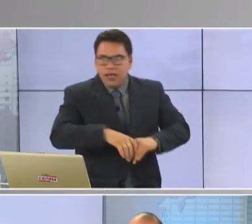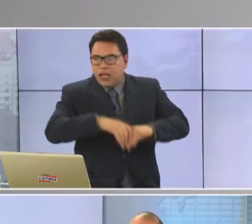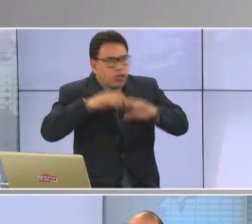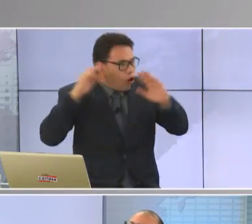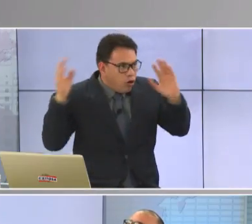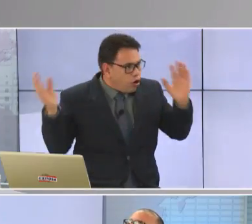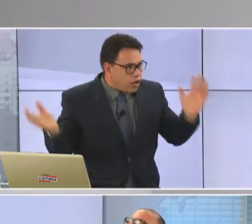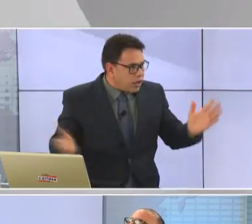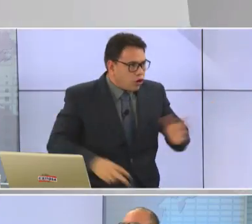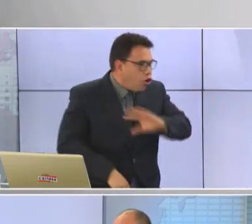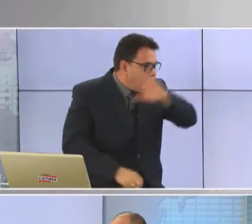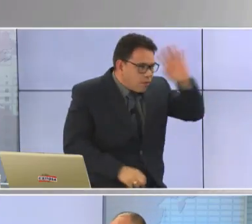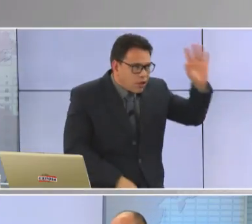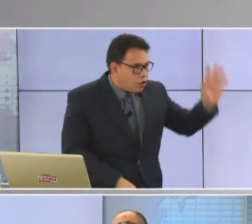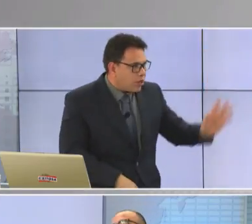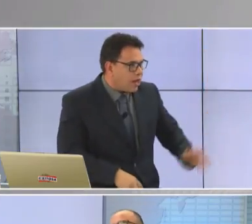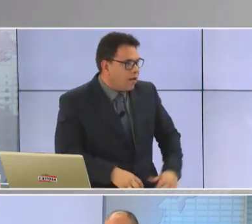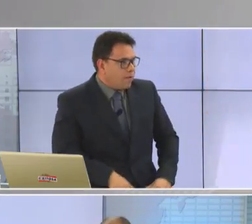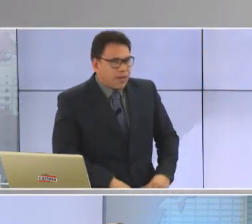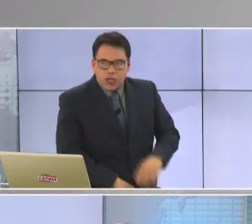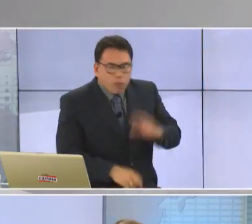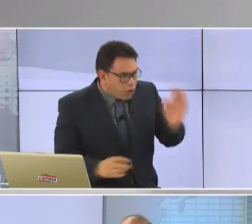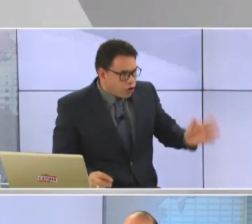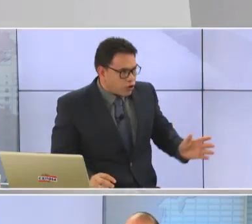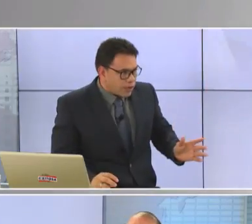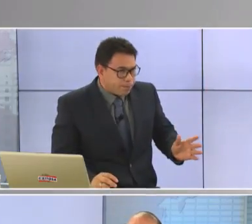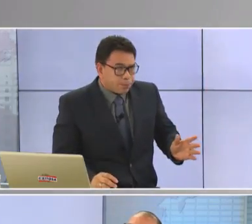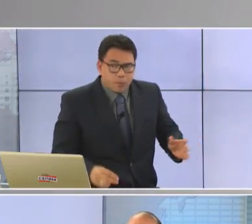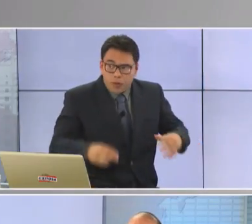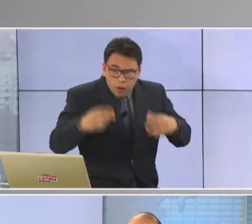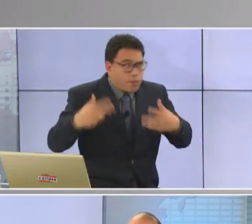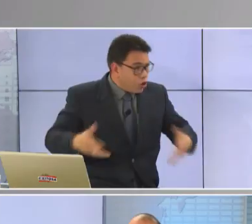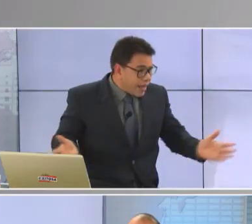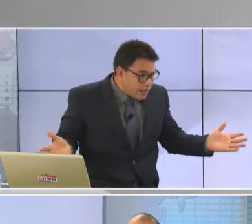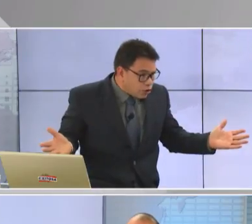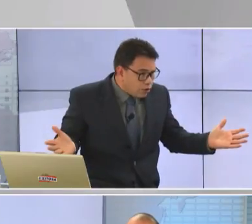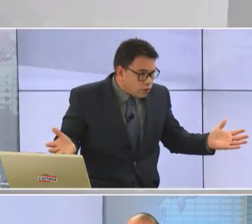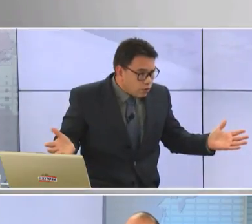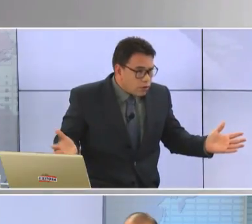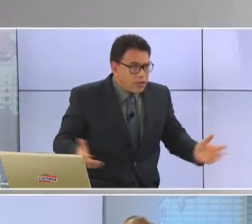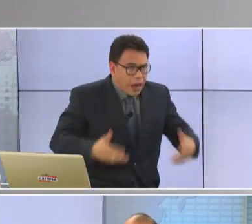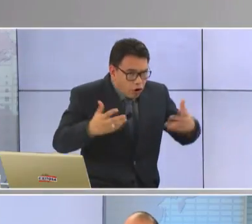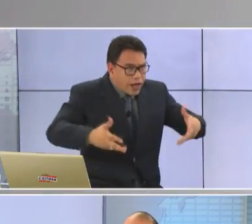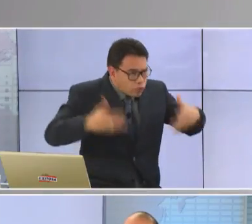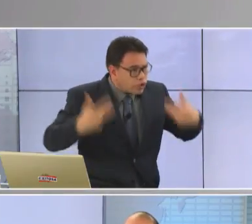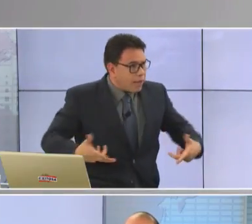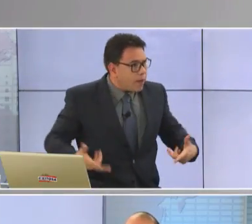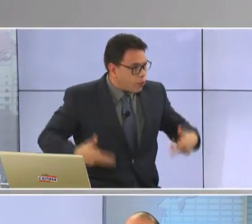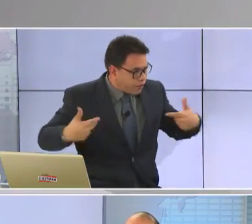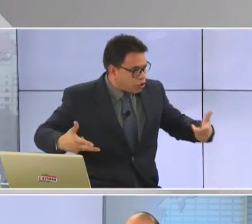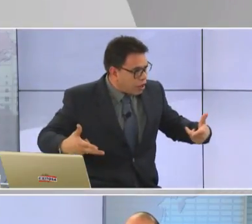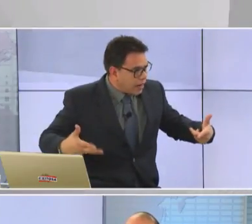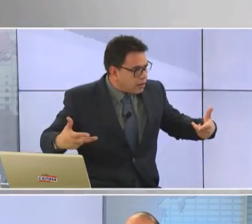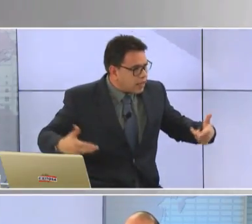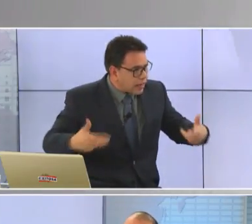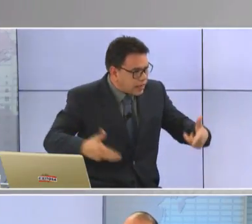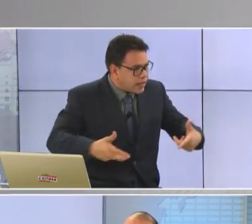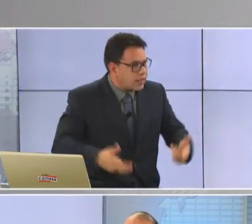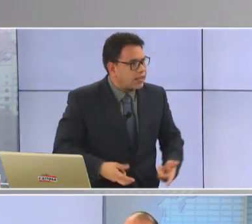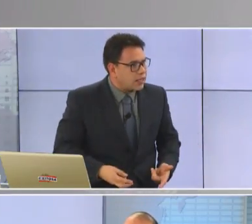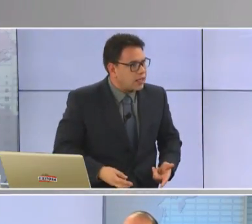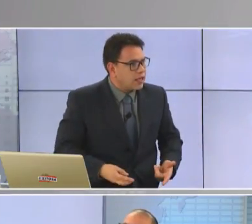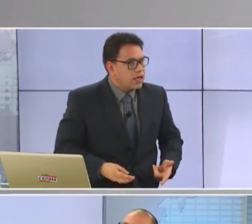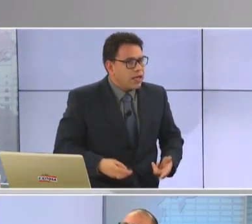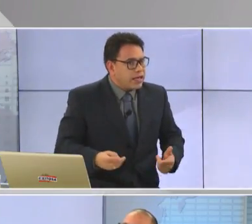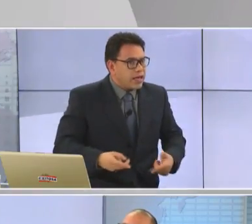5 horas. Y toda la tramitología que es súper odiosa. Pero la hizo y ahora su chamba profesional es salir y